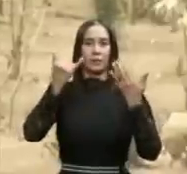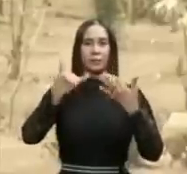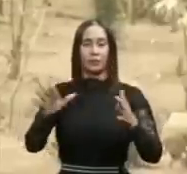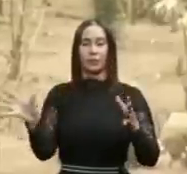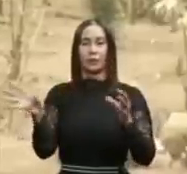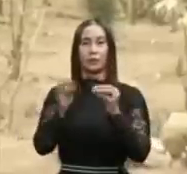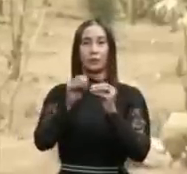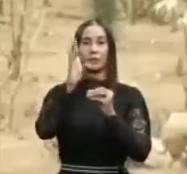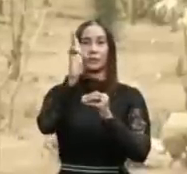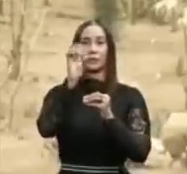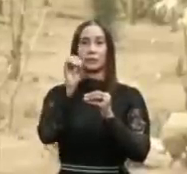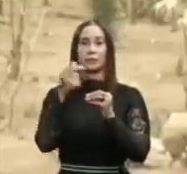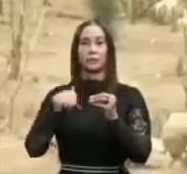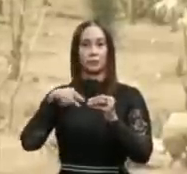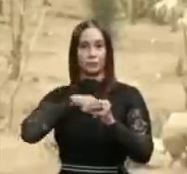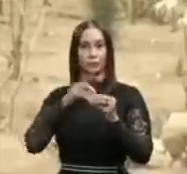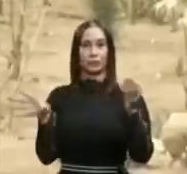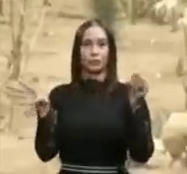restante 70%.